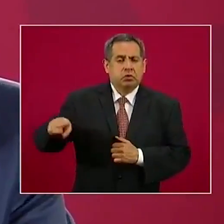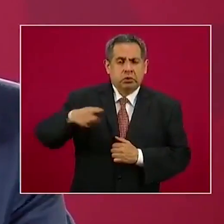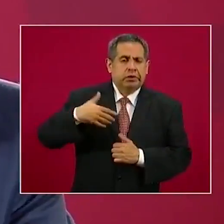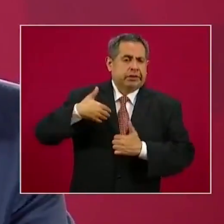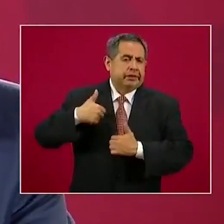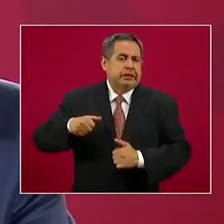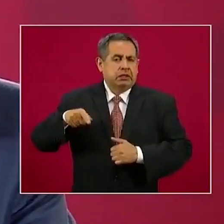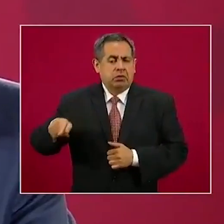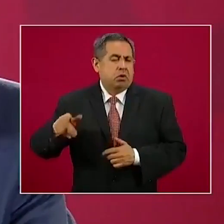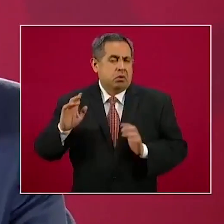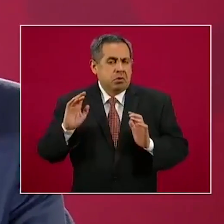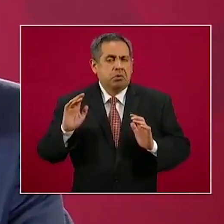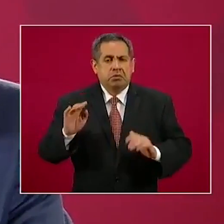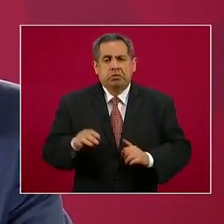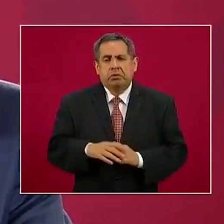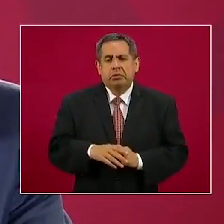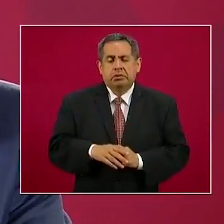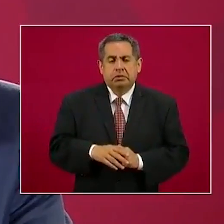es un movimiento